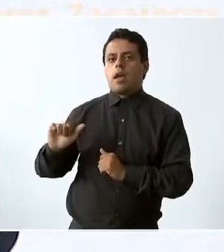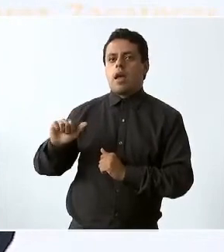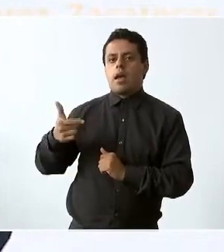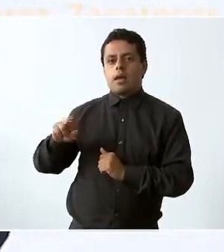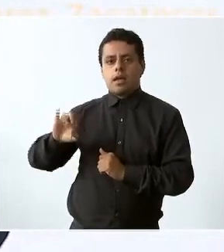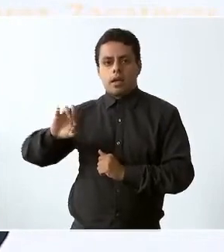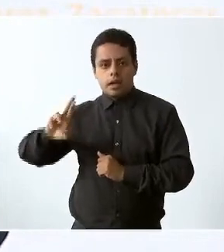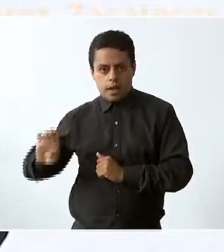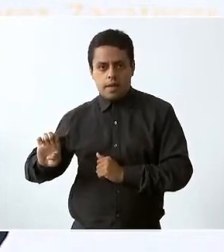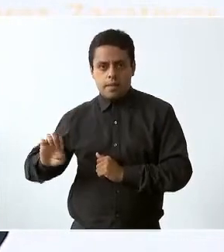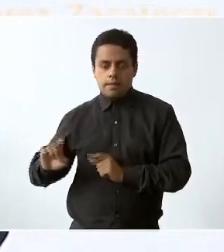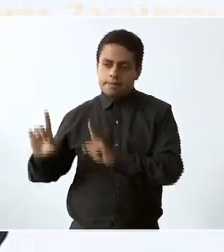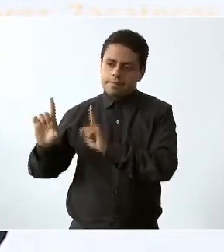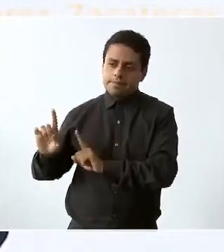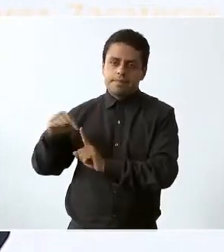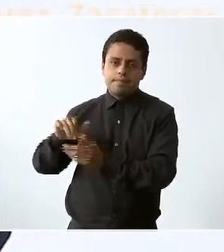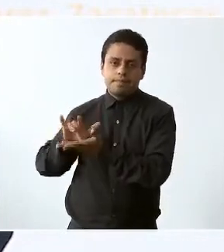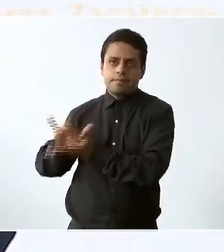Berlanga,